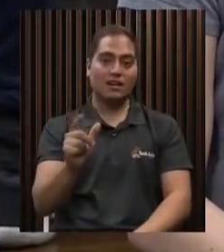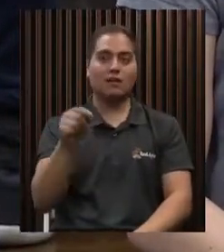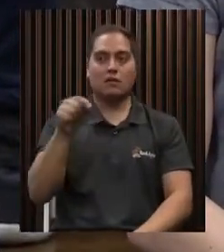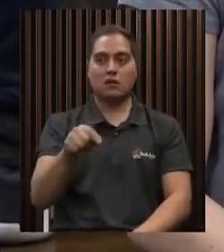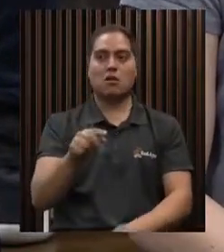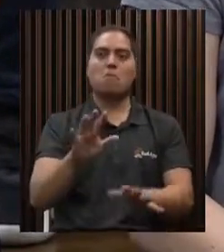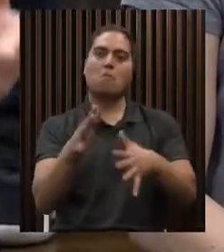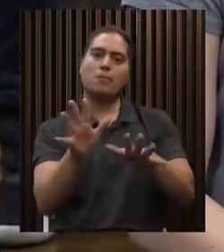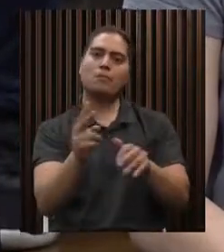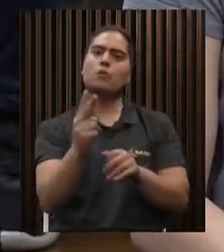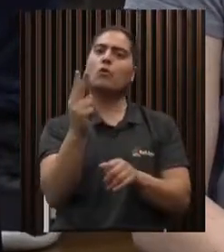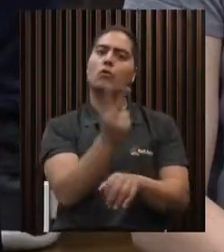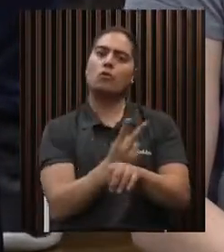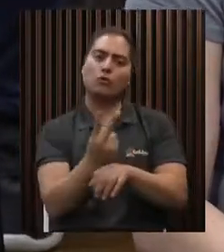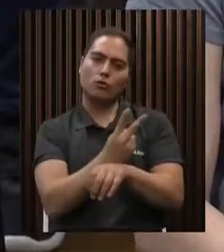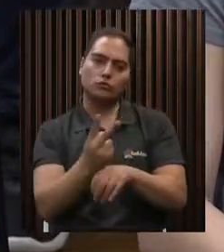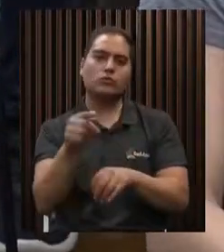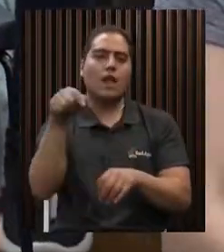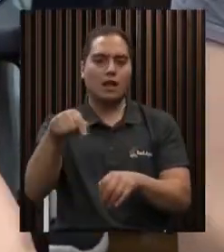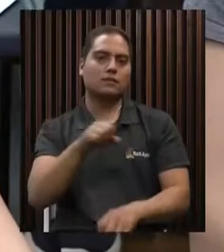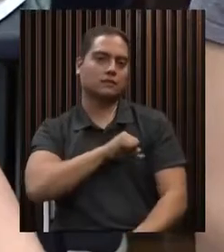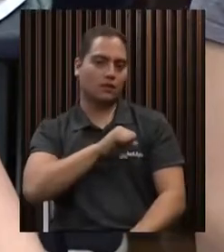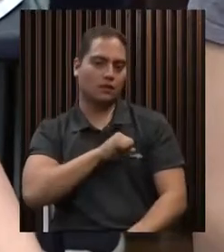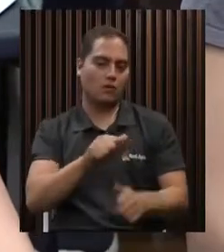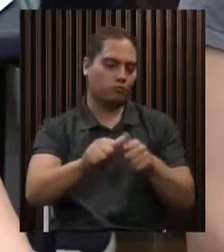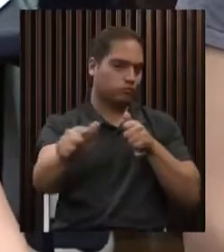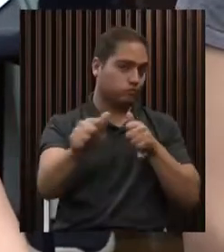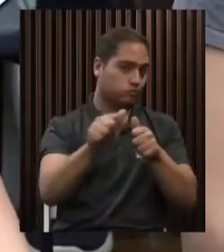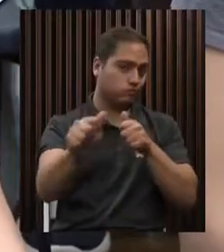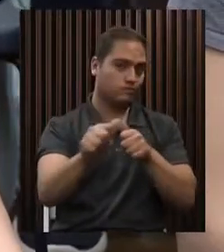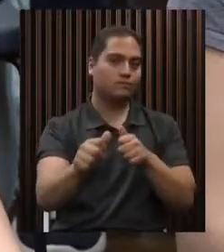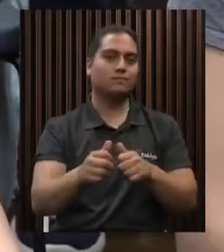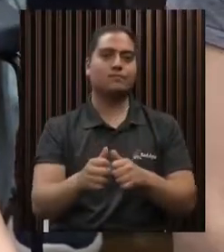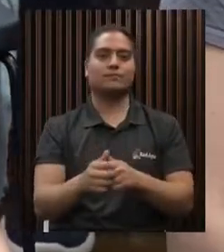capital, cerca del mar, podríamos decir.